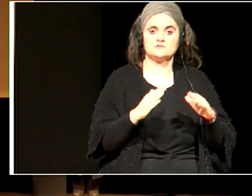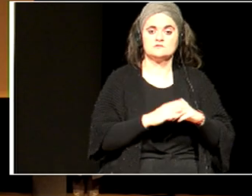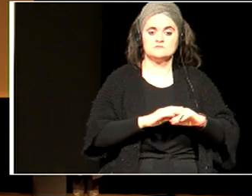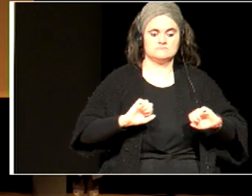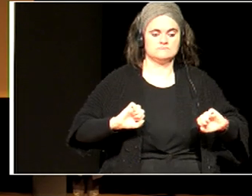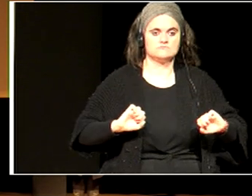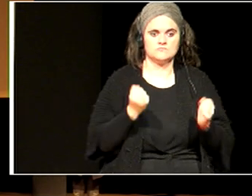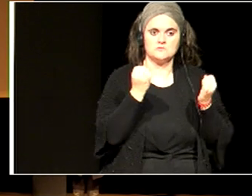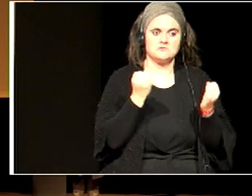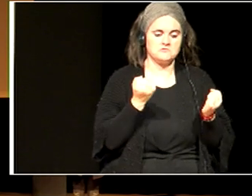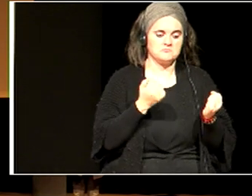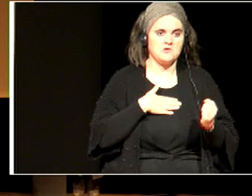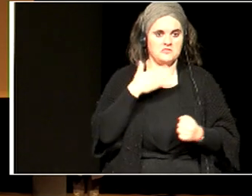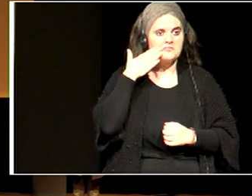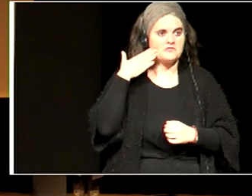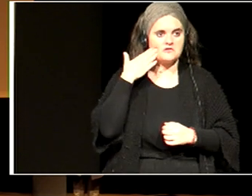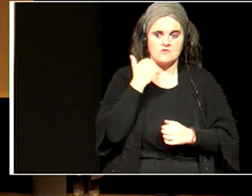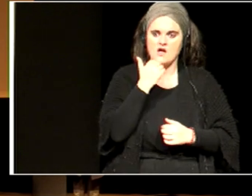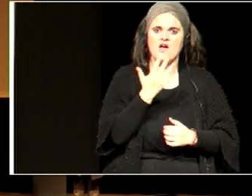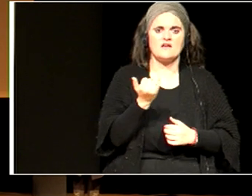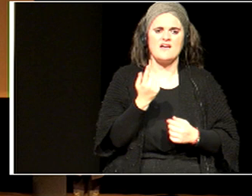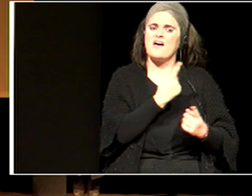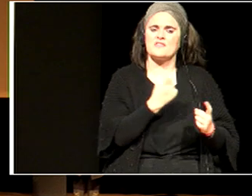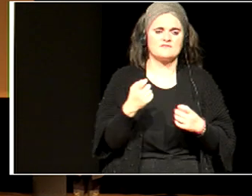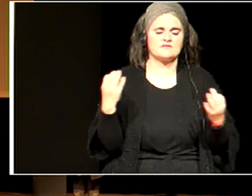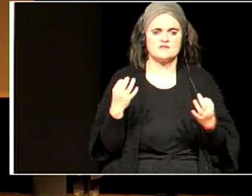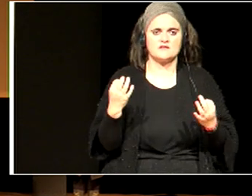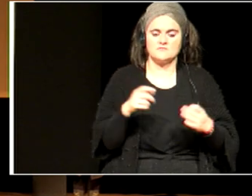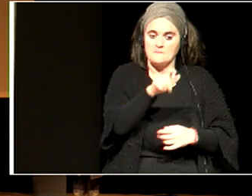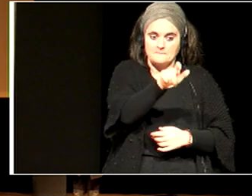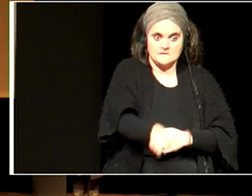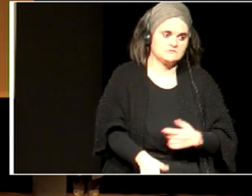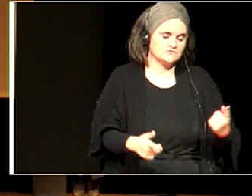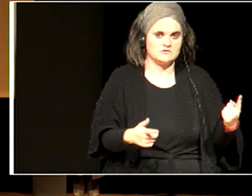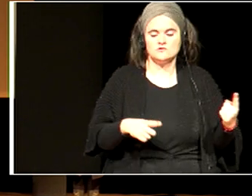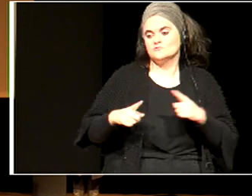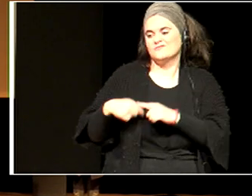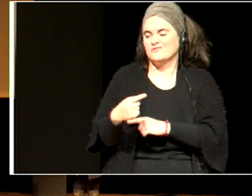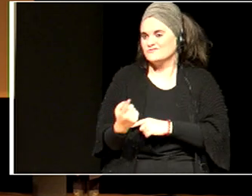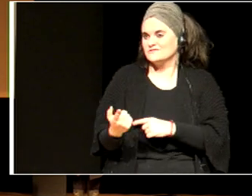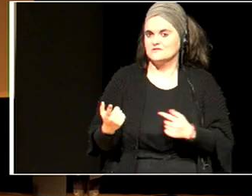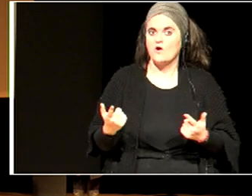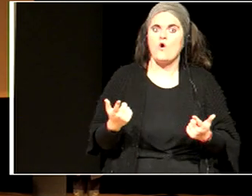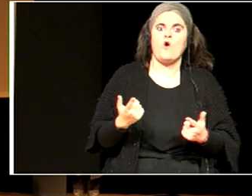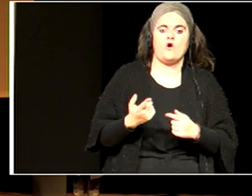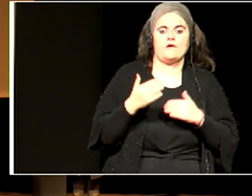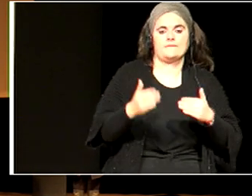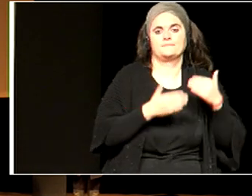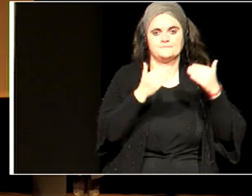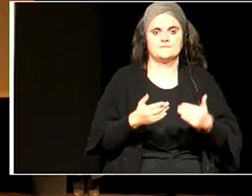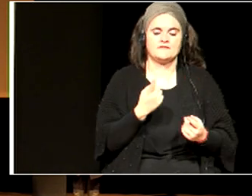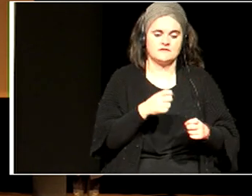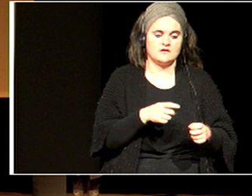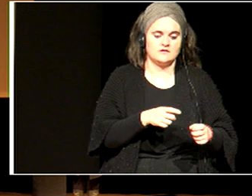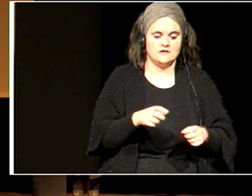medianamente digna entonces un ser humano todos los días pues a cada poco necesita aspirar